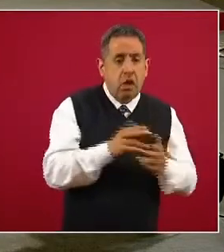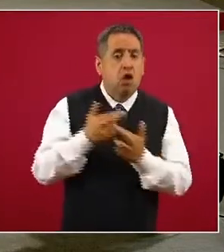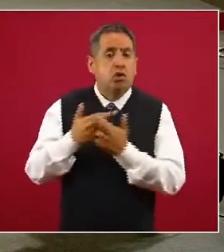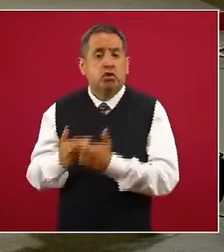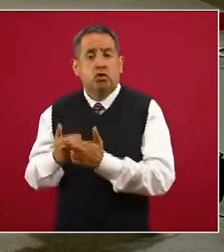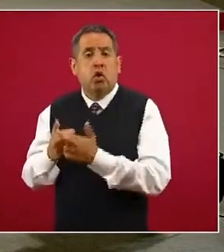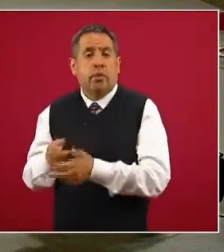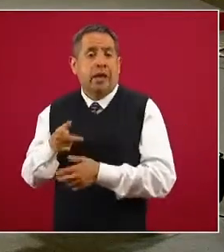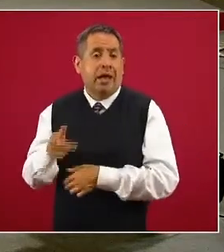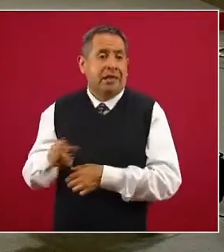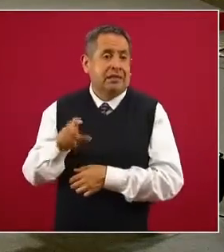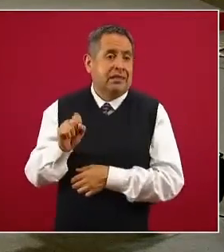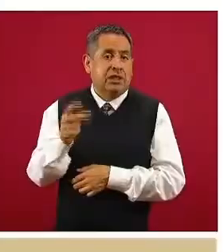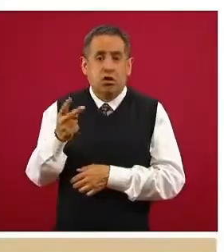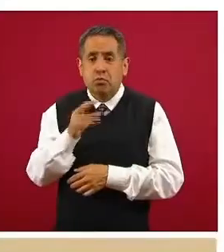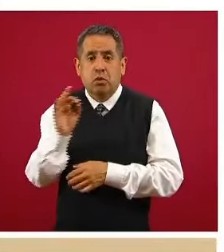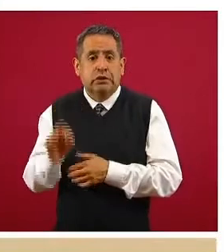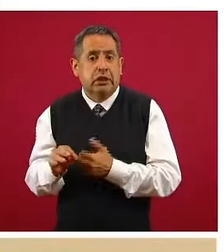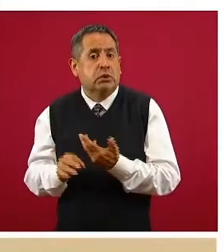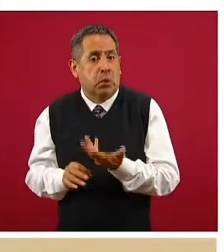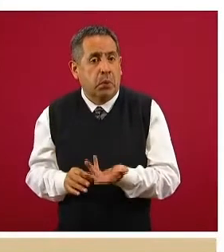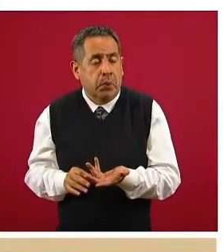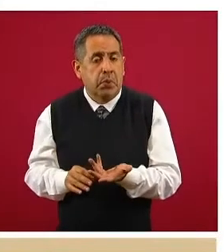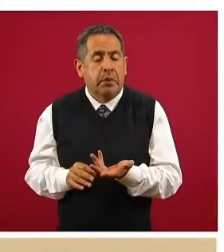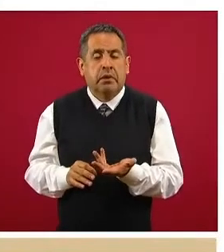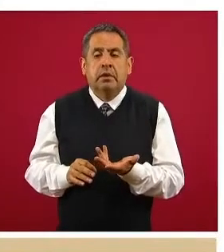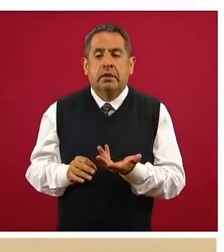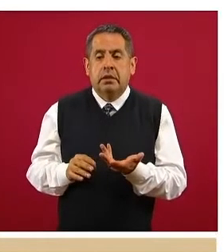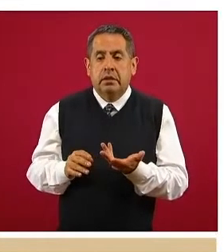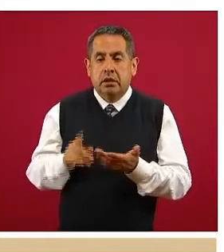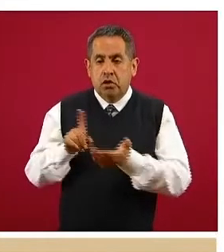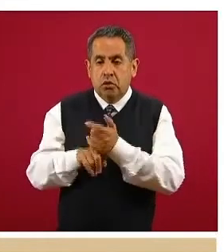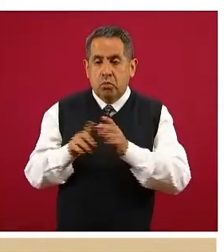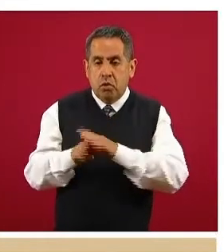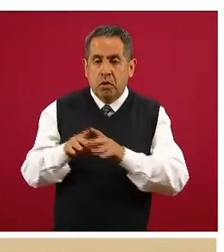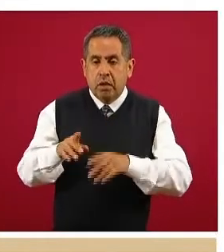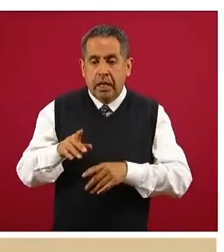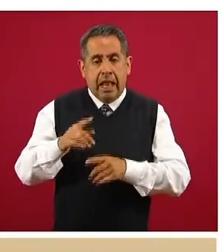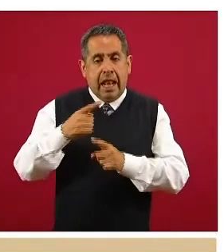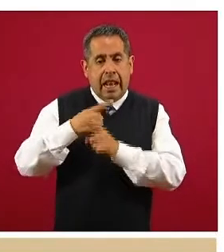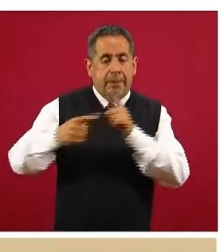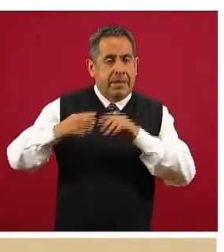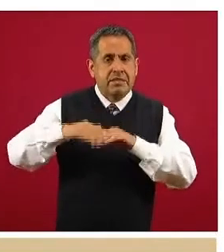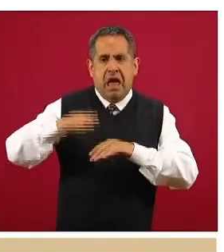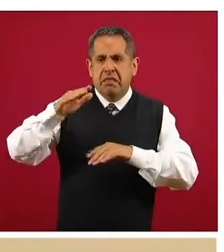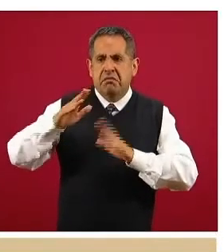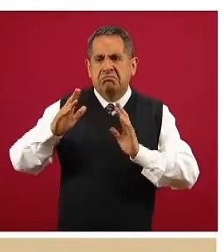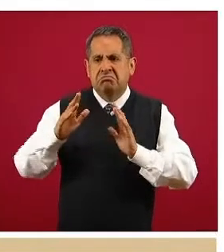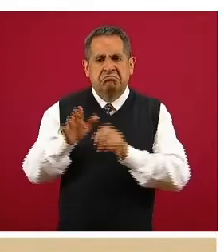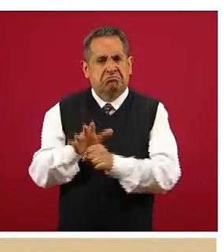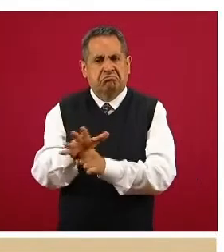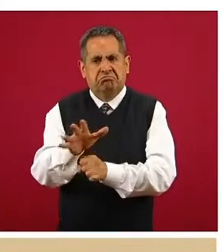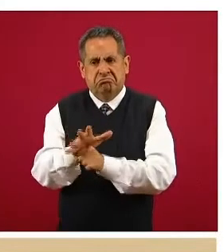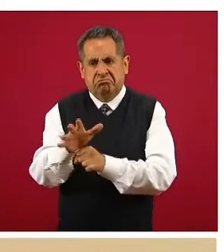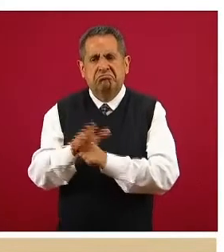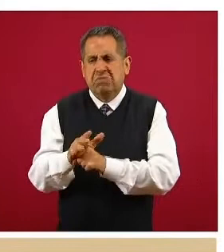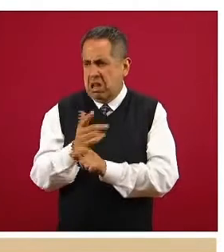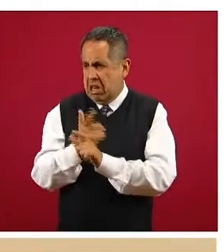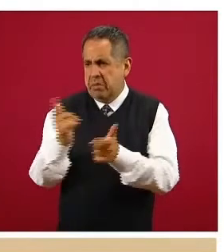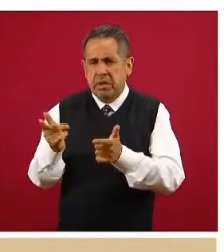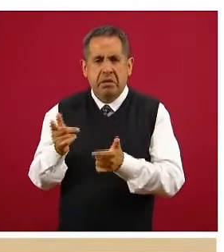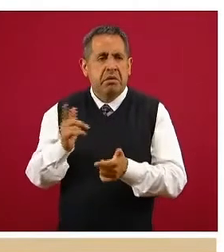ya veíamos desde hace algunos días que más de la mitad de las camas están disponibles en todas y cada una de